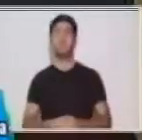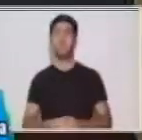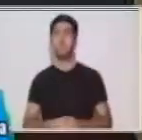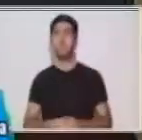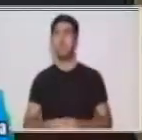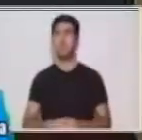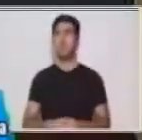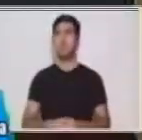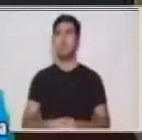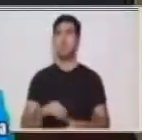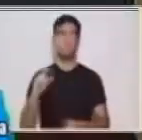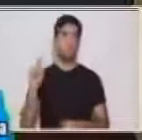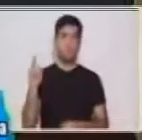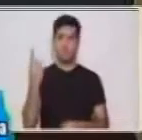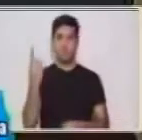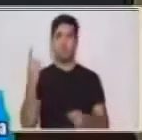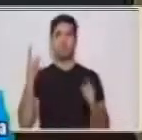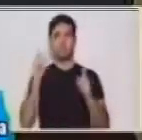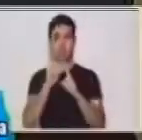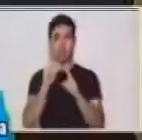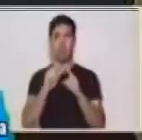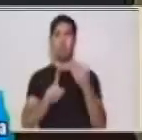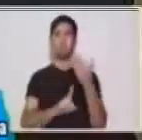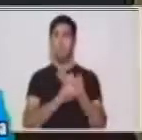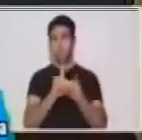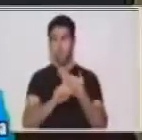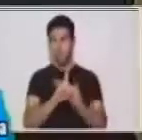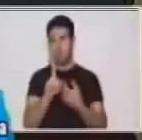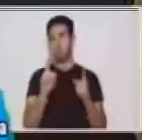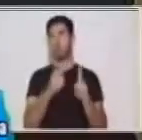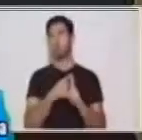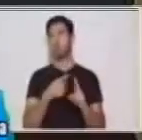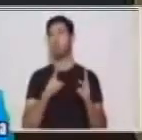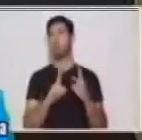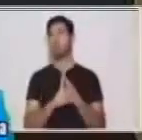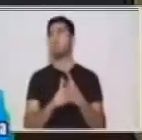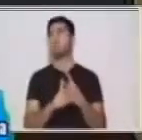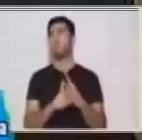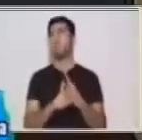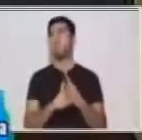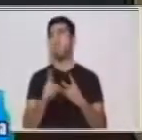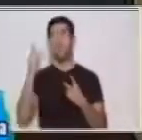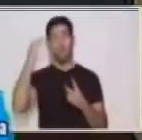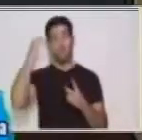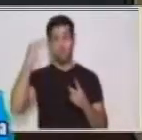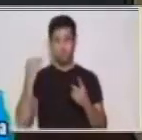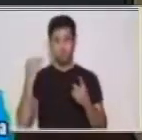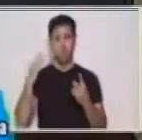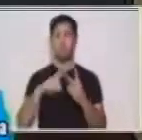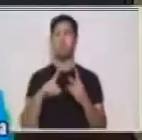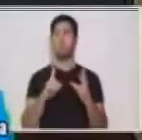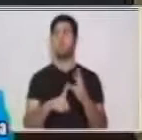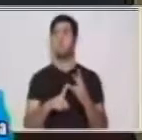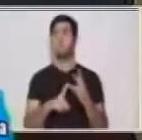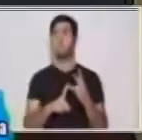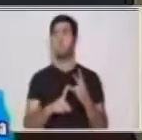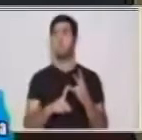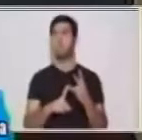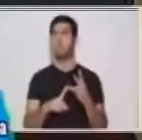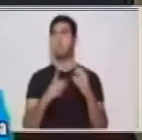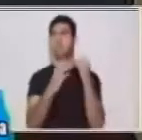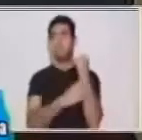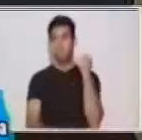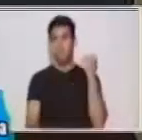Primero, problema, era un problema muy serio. Después, deficiente, la palabra